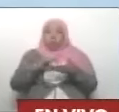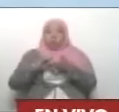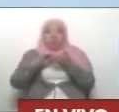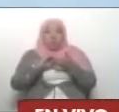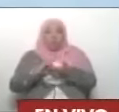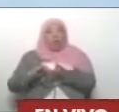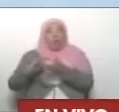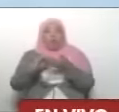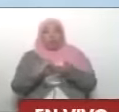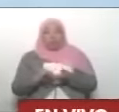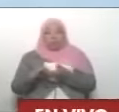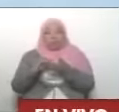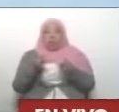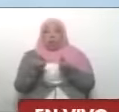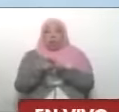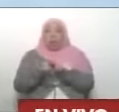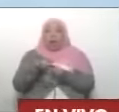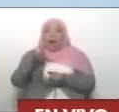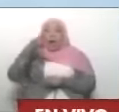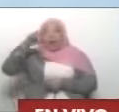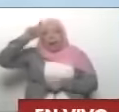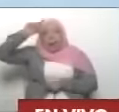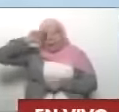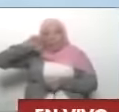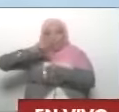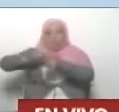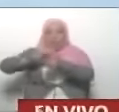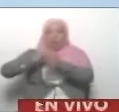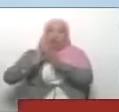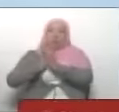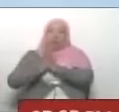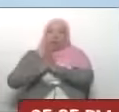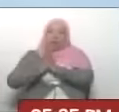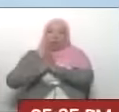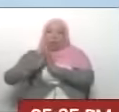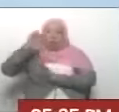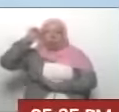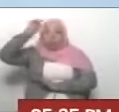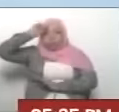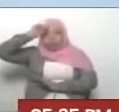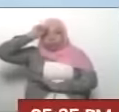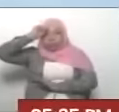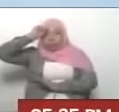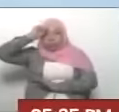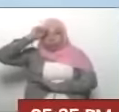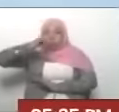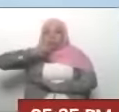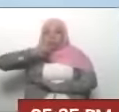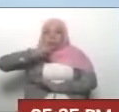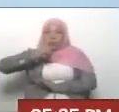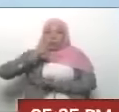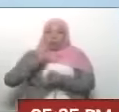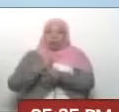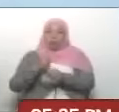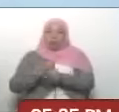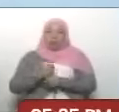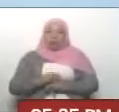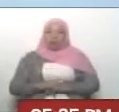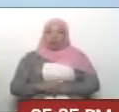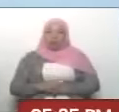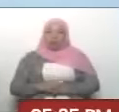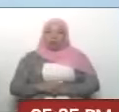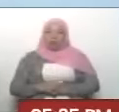De Trujillo es José Gregorio Hernández. También. ¿Ah? Antonio Nicolás Briceño. ¿Ah?